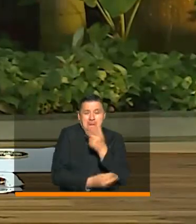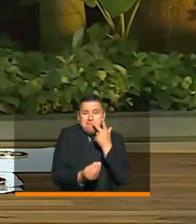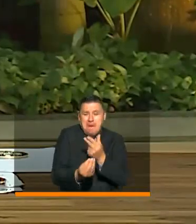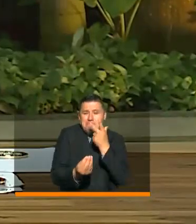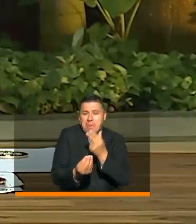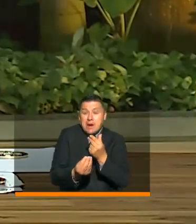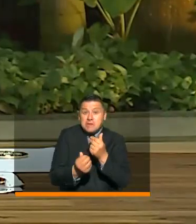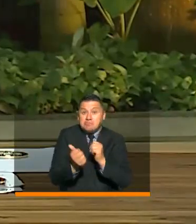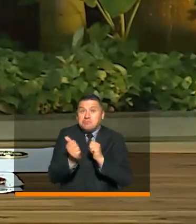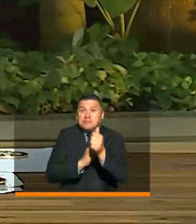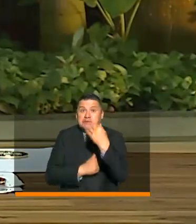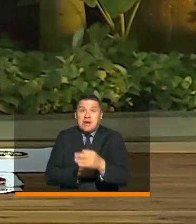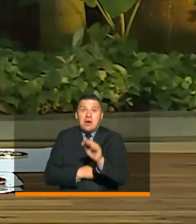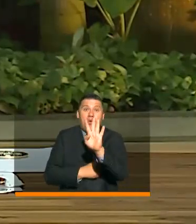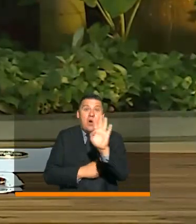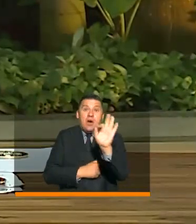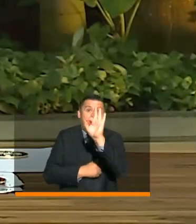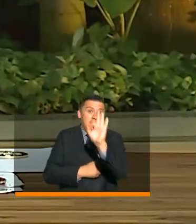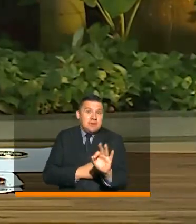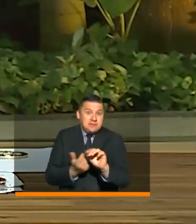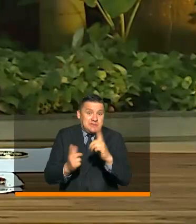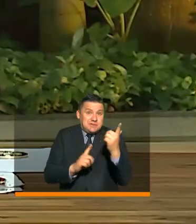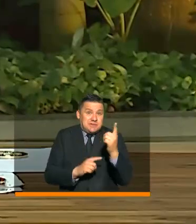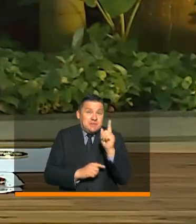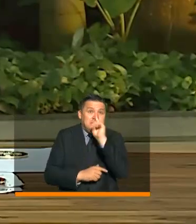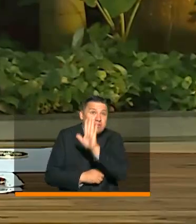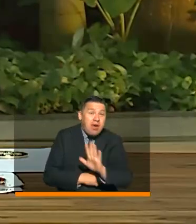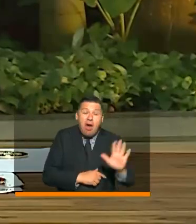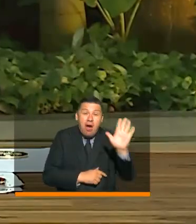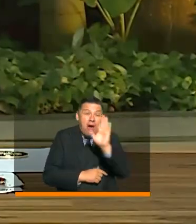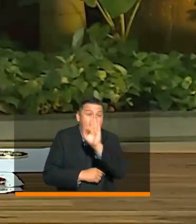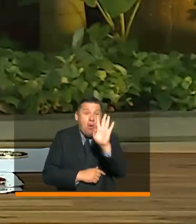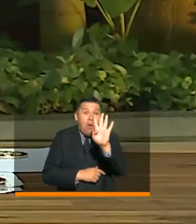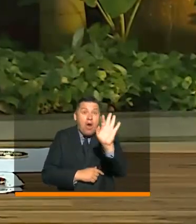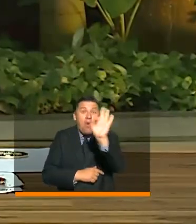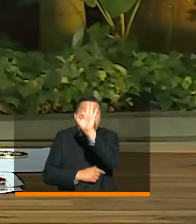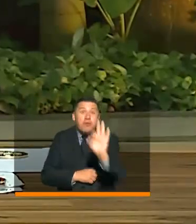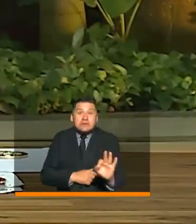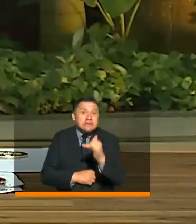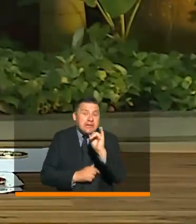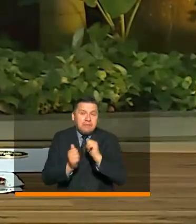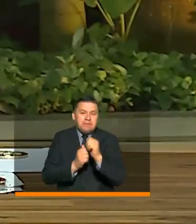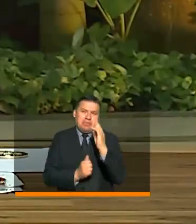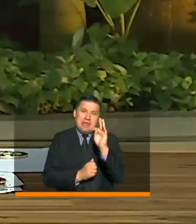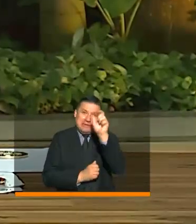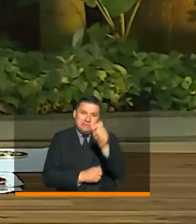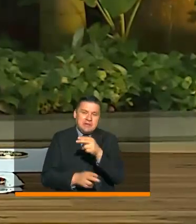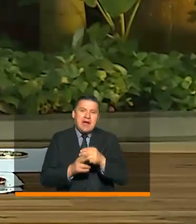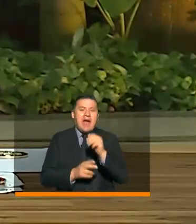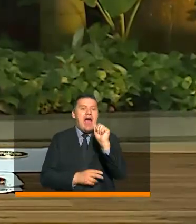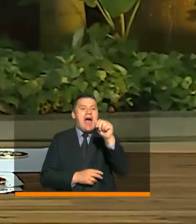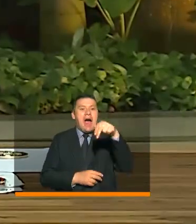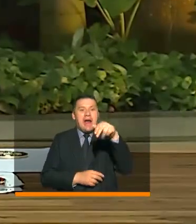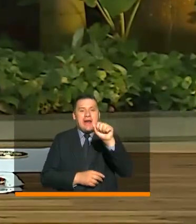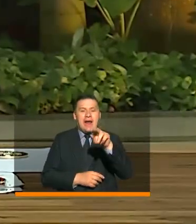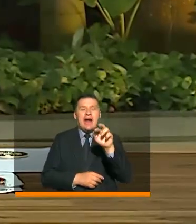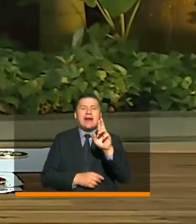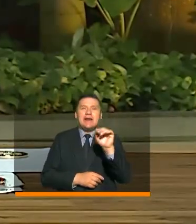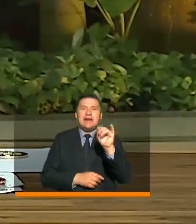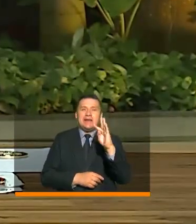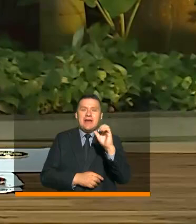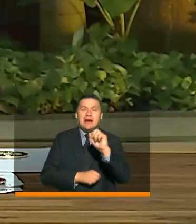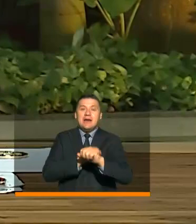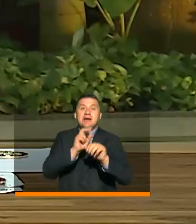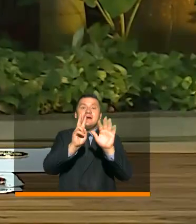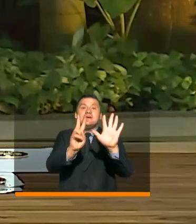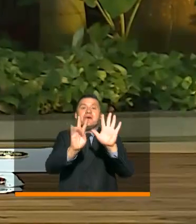Ya superamos el 4% de la población vacunada. Y hoy justamente hay un testimonio. Ana Rita Fraile tiene 79